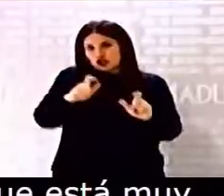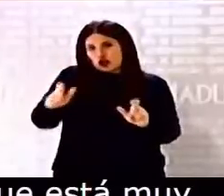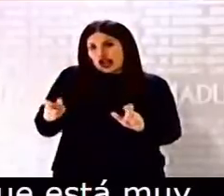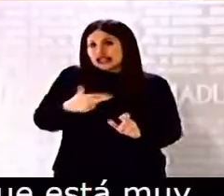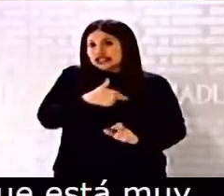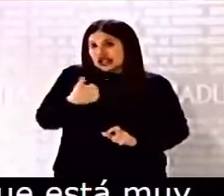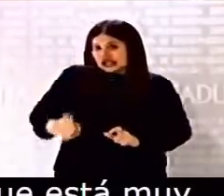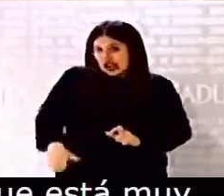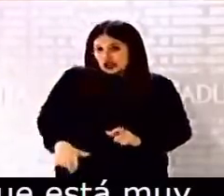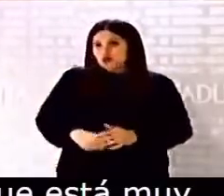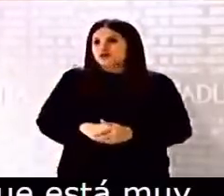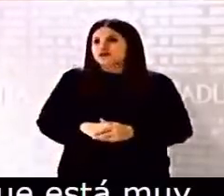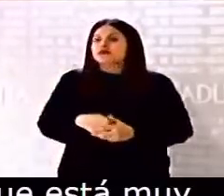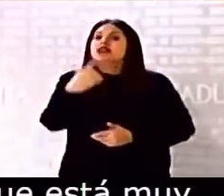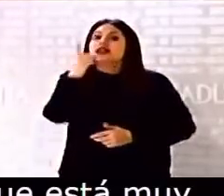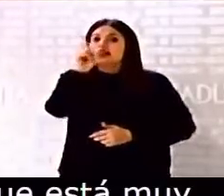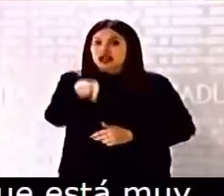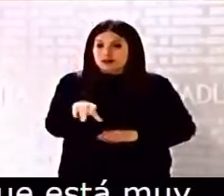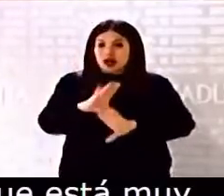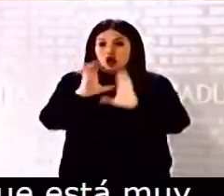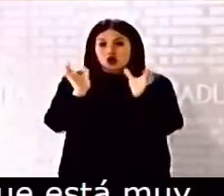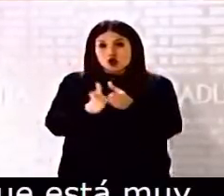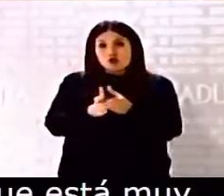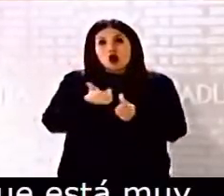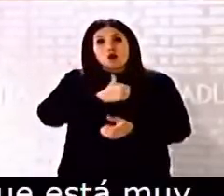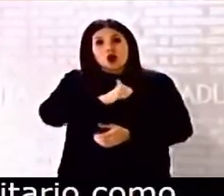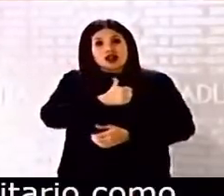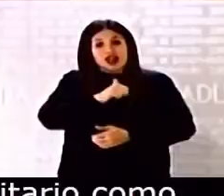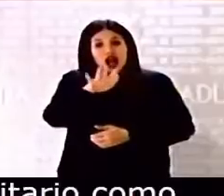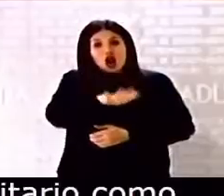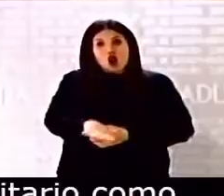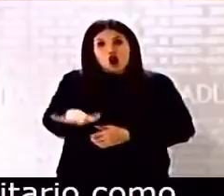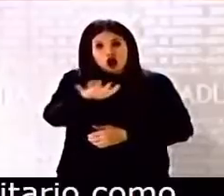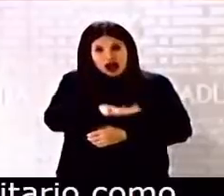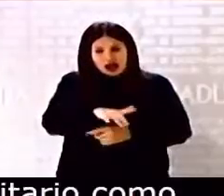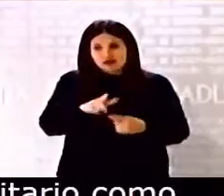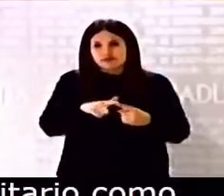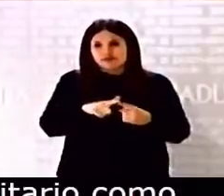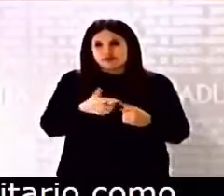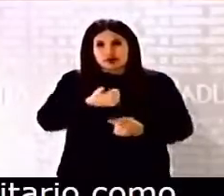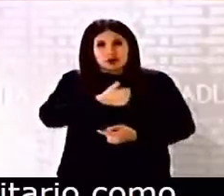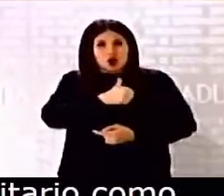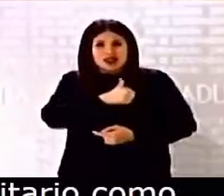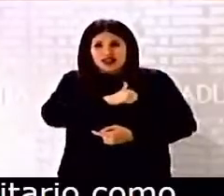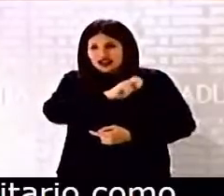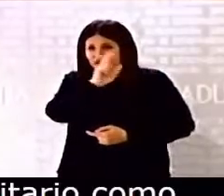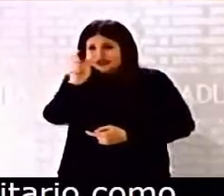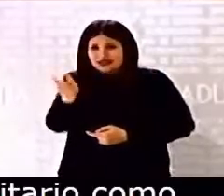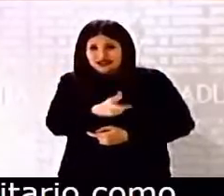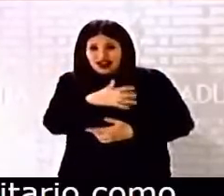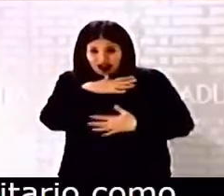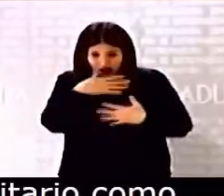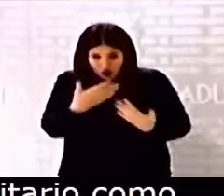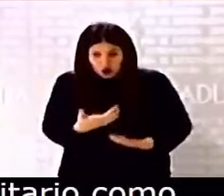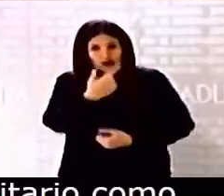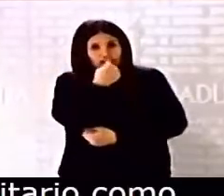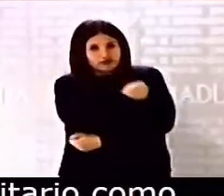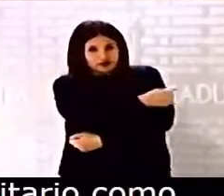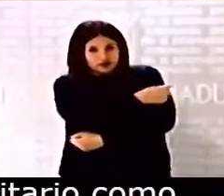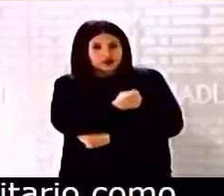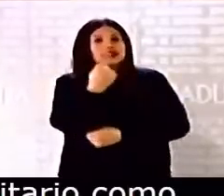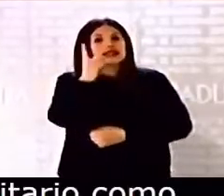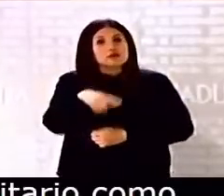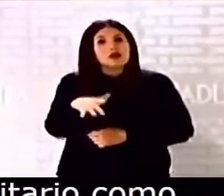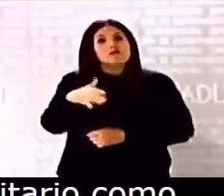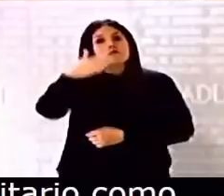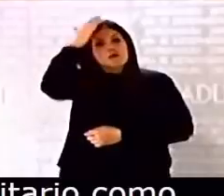el grupo de los policías locales, de los cuerpos y fuerzas de seguridad que se están vacunando en este momento, de los bomberos